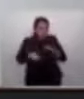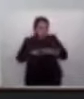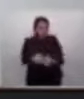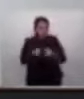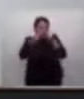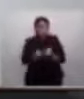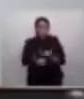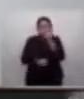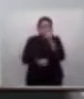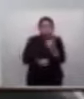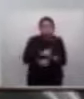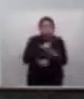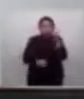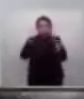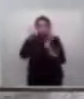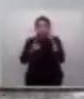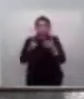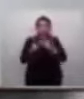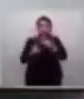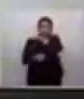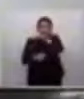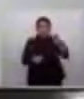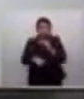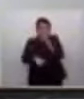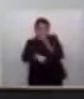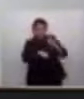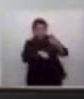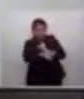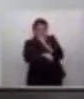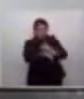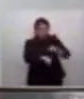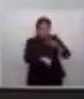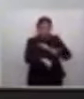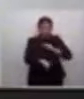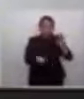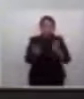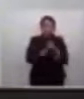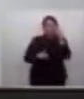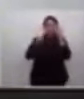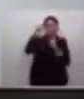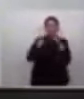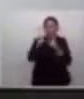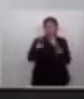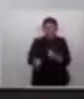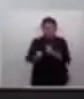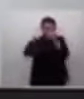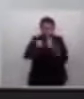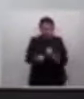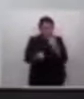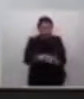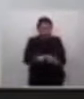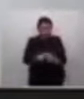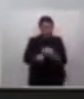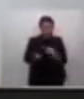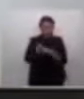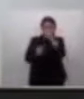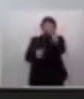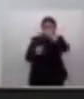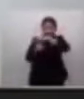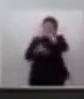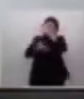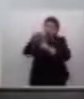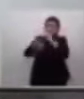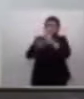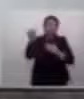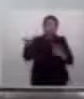qué no los elementos directamente por ley para que te pidan que haya un recuento Y eso aquí una vez Ten una